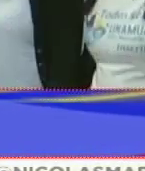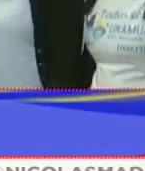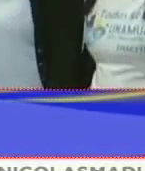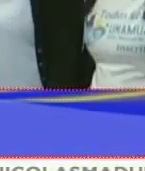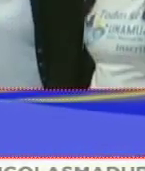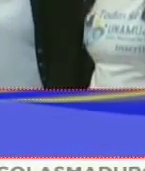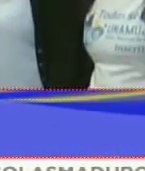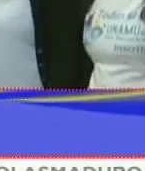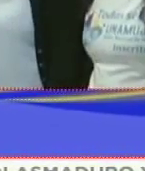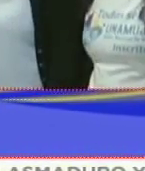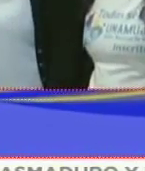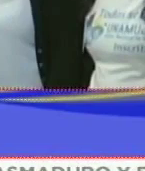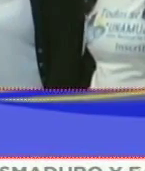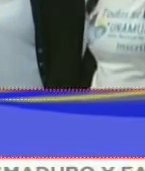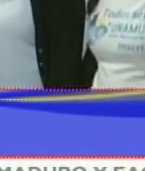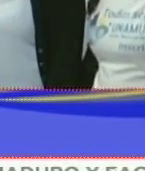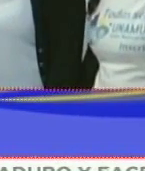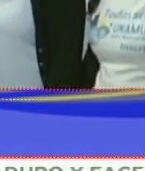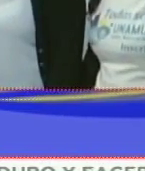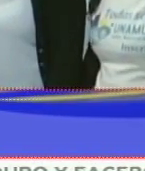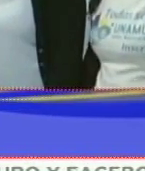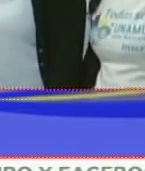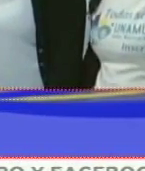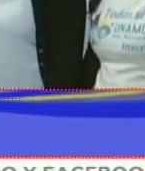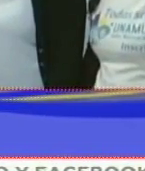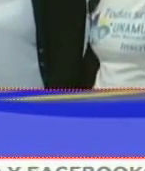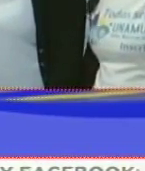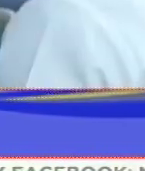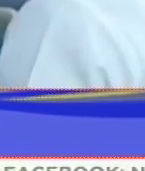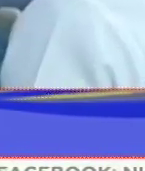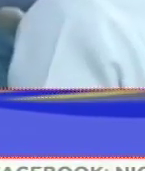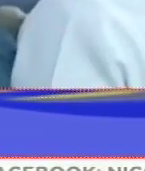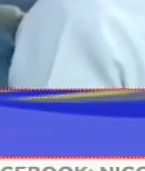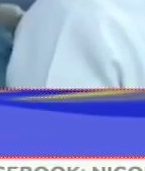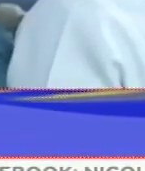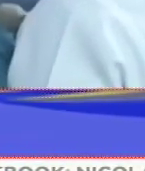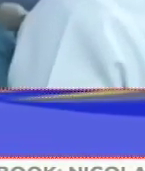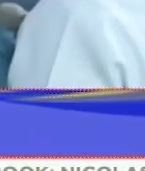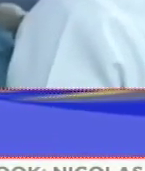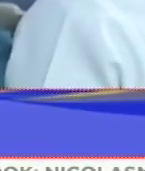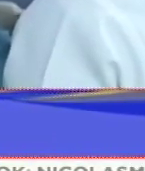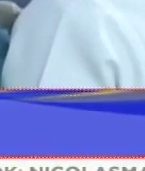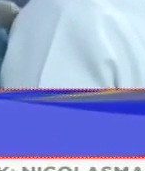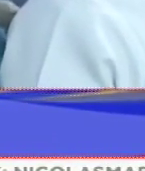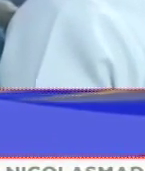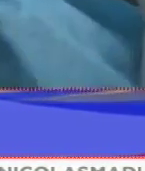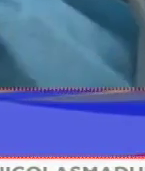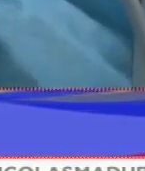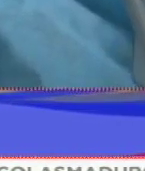gratuita, ecosonogramas obstétricos y también Doppler perinatal.